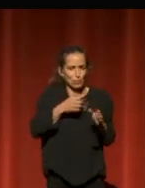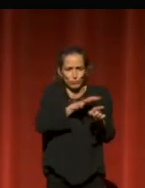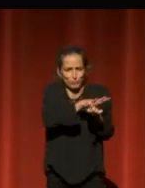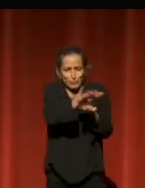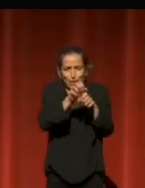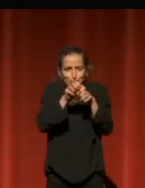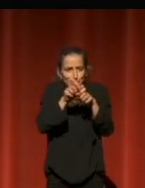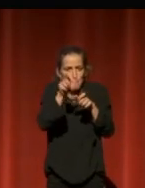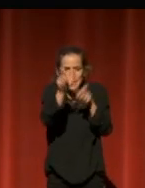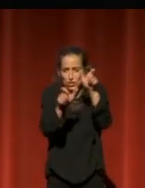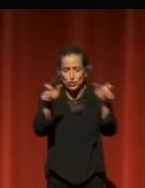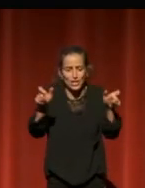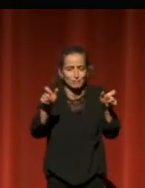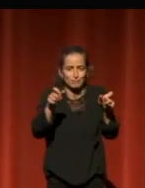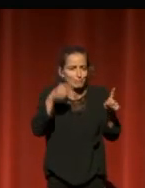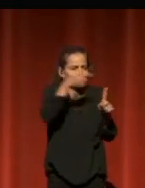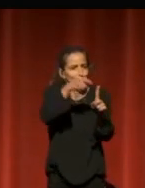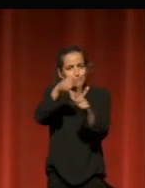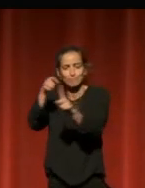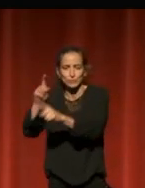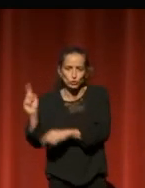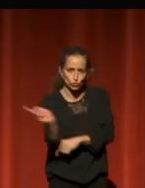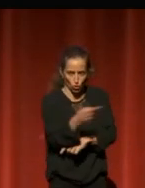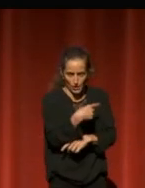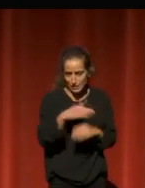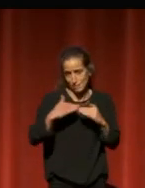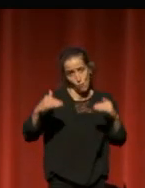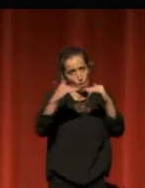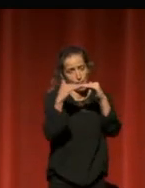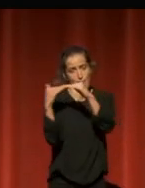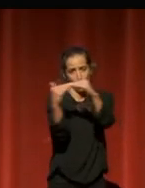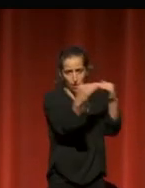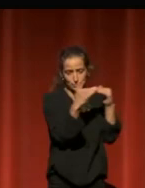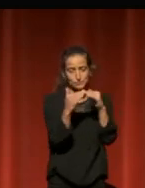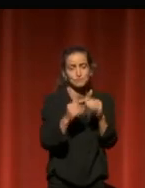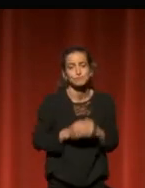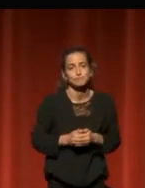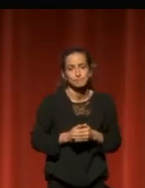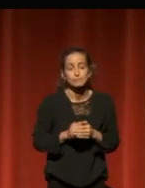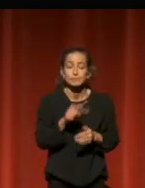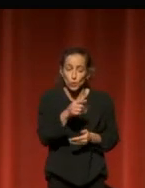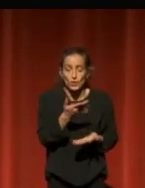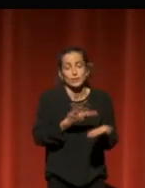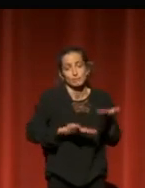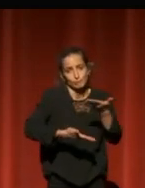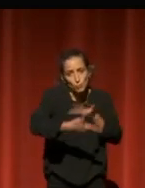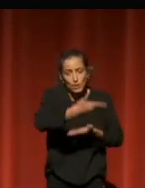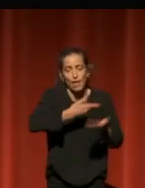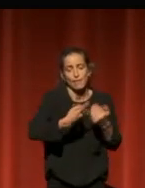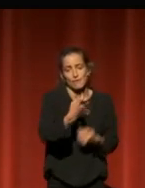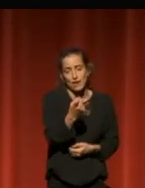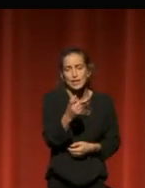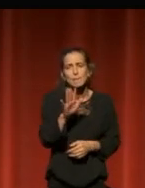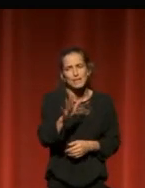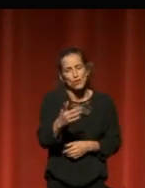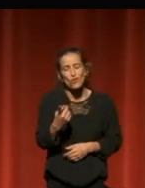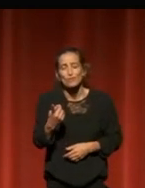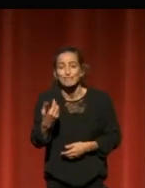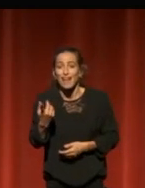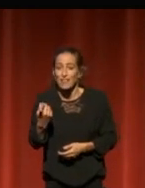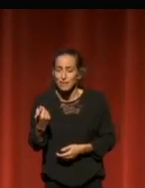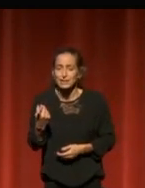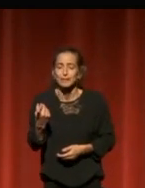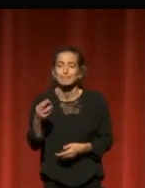igualdad, pero hacerse cooperativamente, porque eso requiere siempre unos recursos y siempre